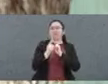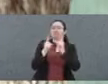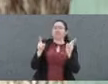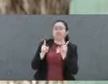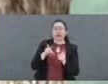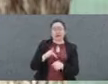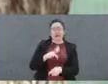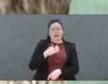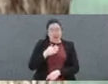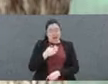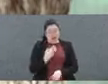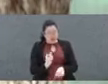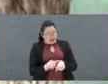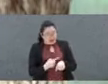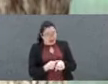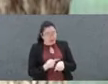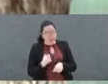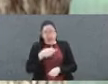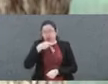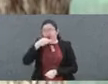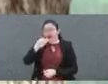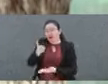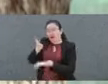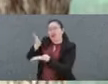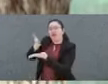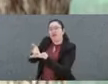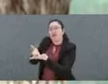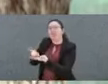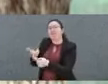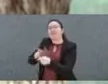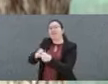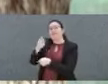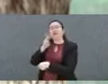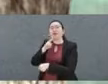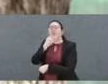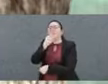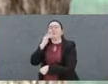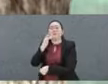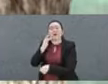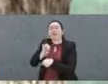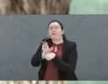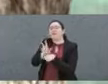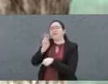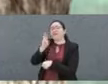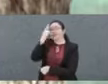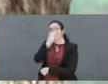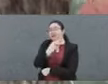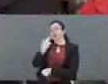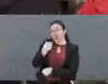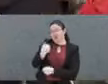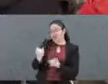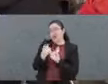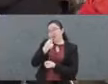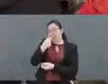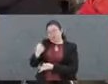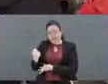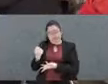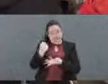algún familiar se siente mal, de inmediato acudir a hacerse una prueba para que reciba sus medicamentos y el seguimiento médico. Así